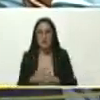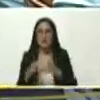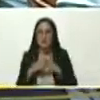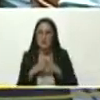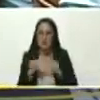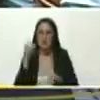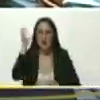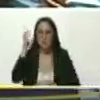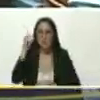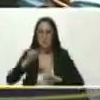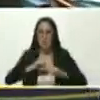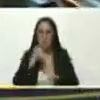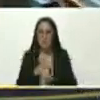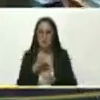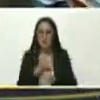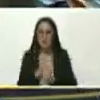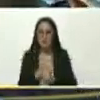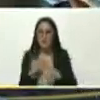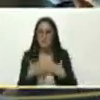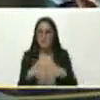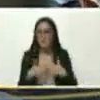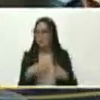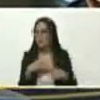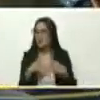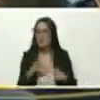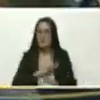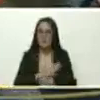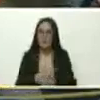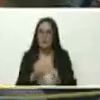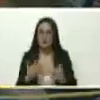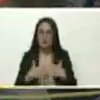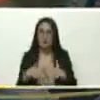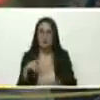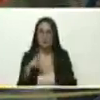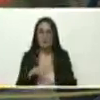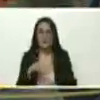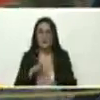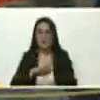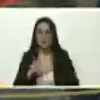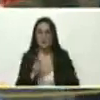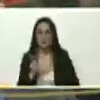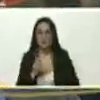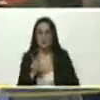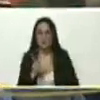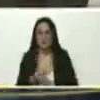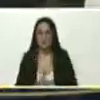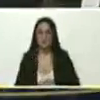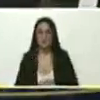la capacidad operativa y productiva de la poderosa industria petrolera de Venezuela.